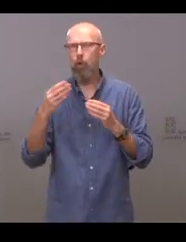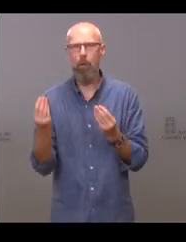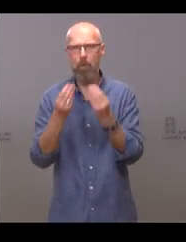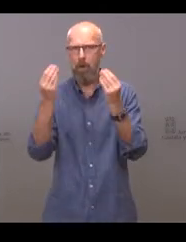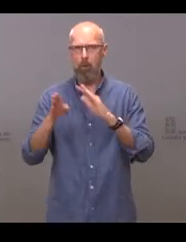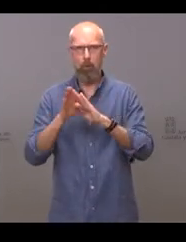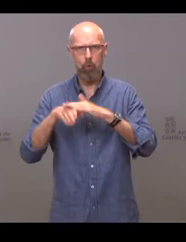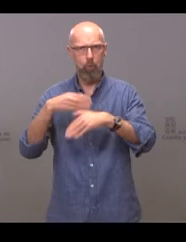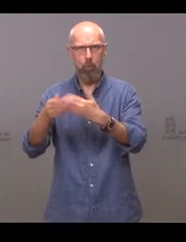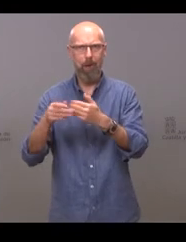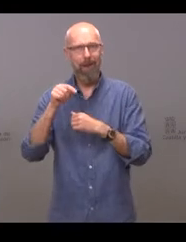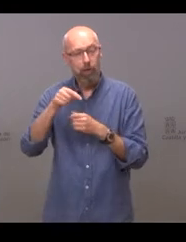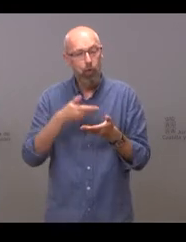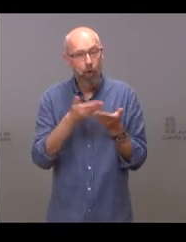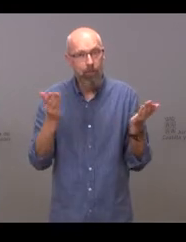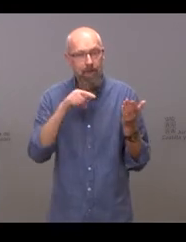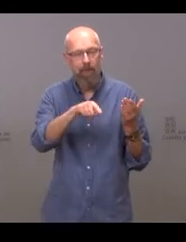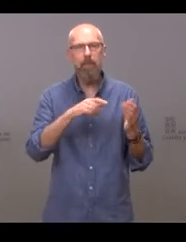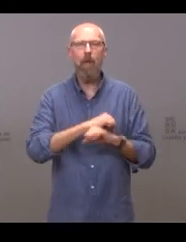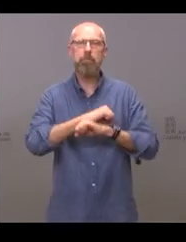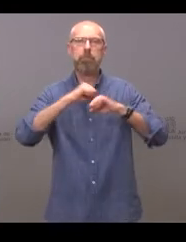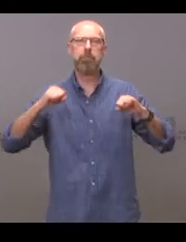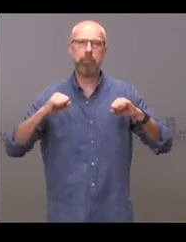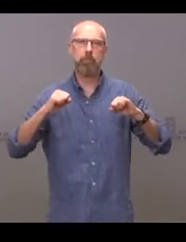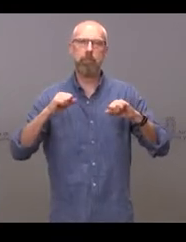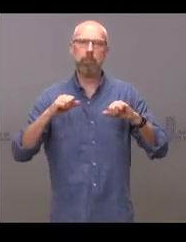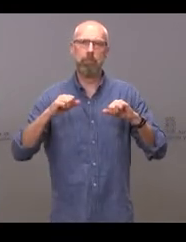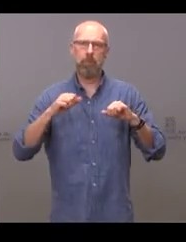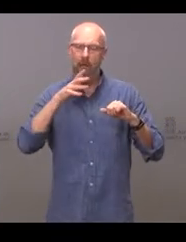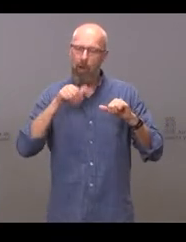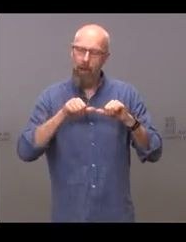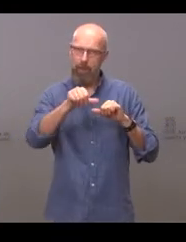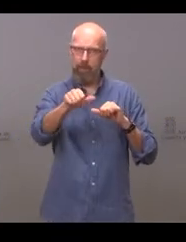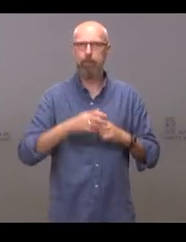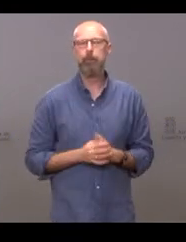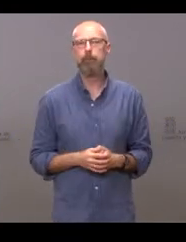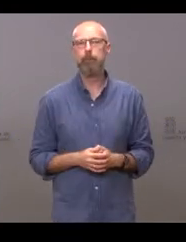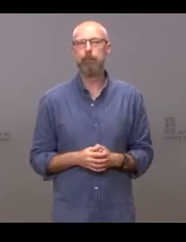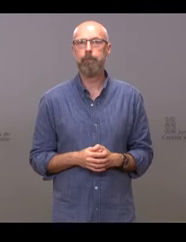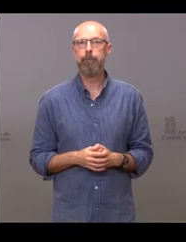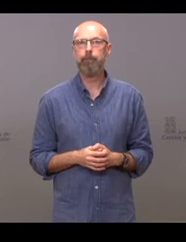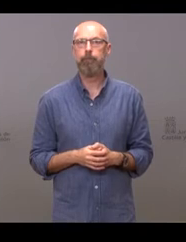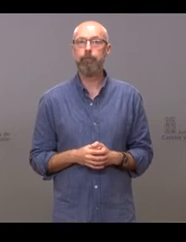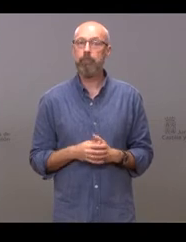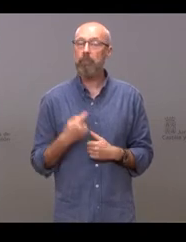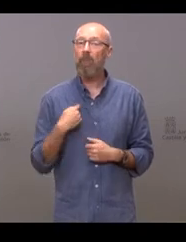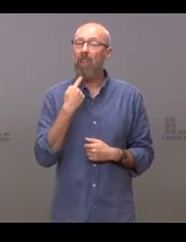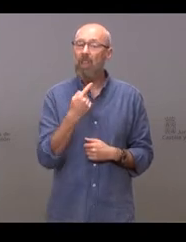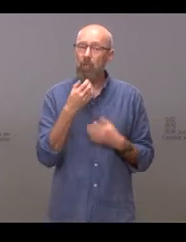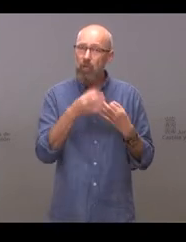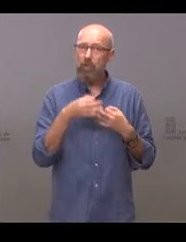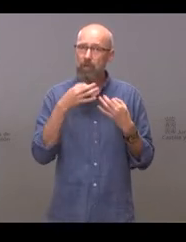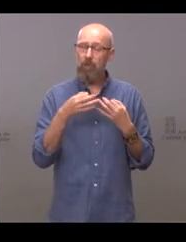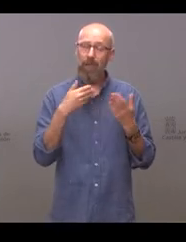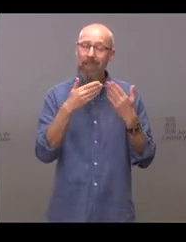confianza va a ser más sólida si cabe a partir a partir de ahora y es algo que siempre hemos hecho el diario sociales total de absoluta